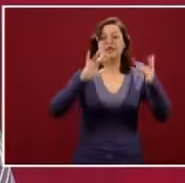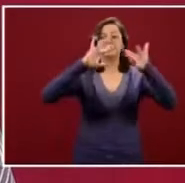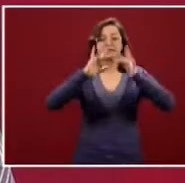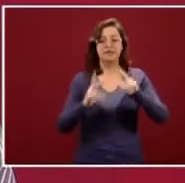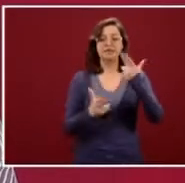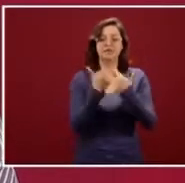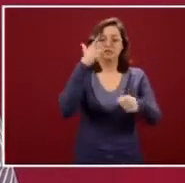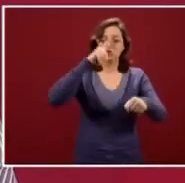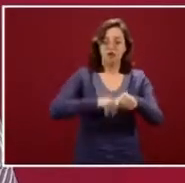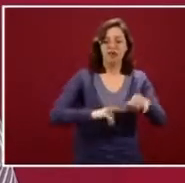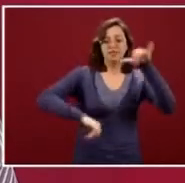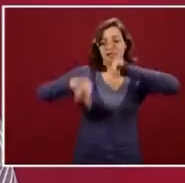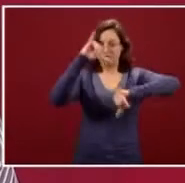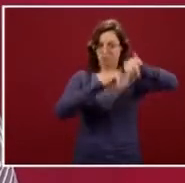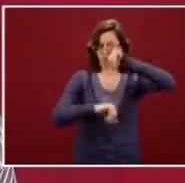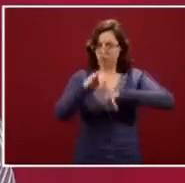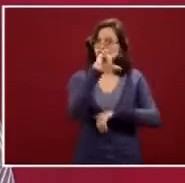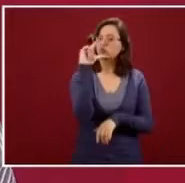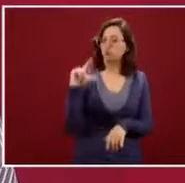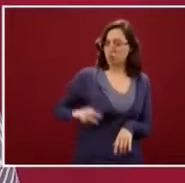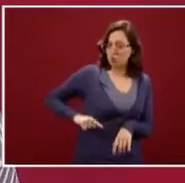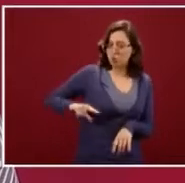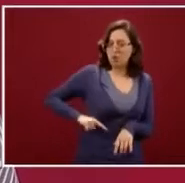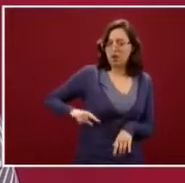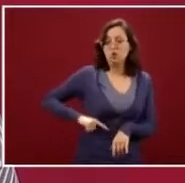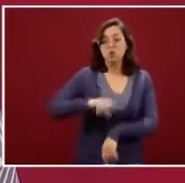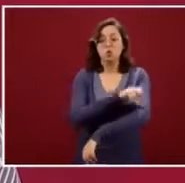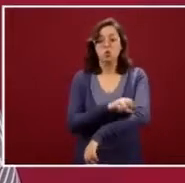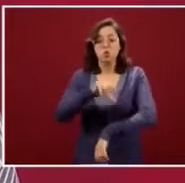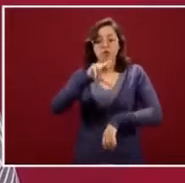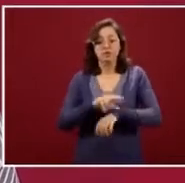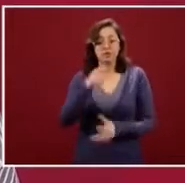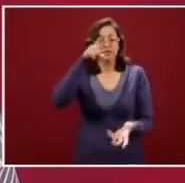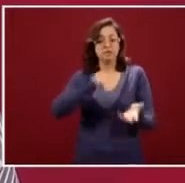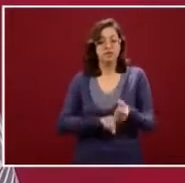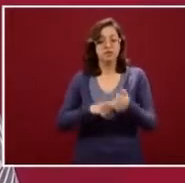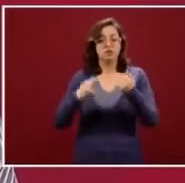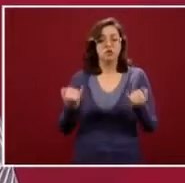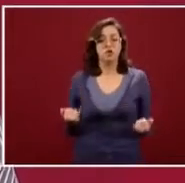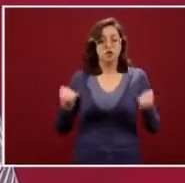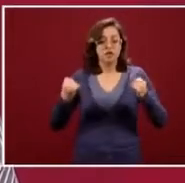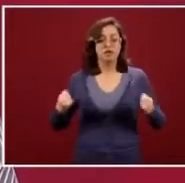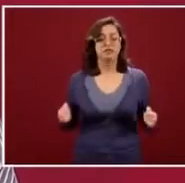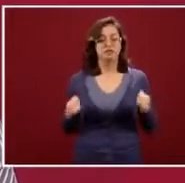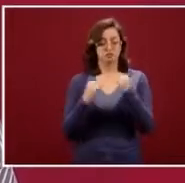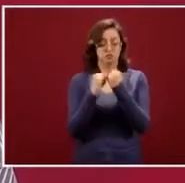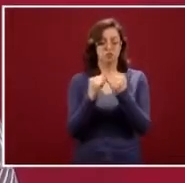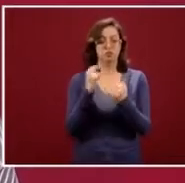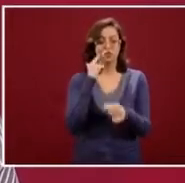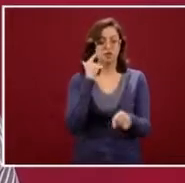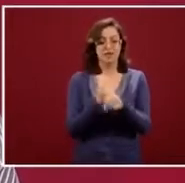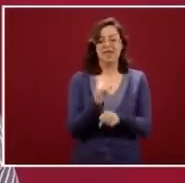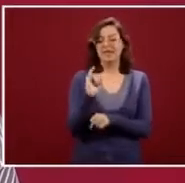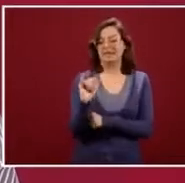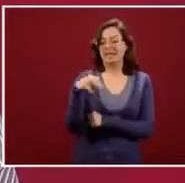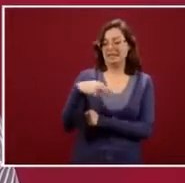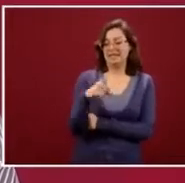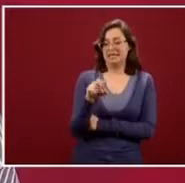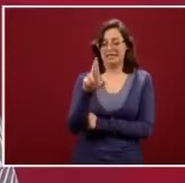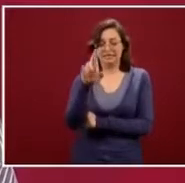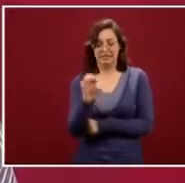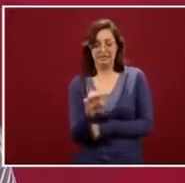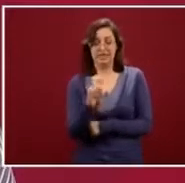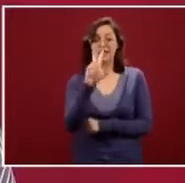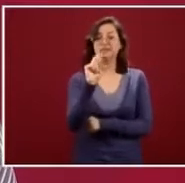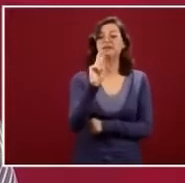Salud Pública, que coordina el Instituto de Diagnóstico y Referencia Epidemiológicos, INDRE, y los